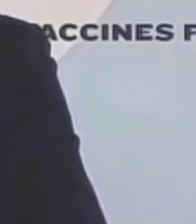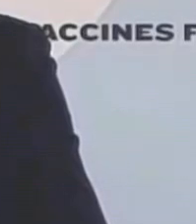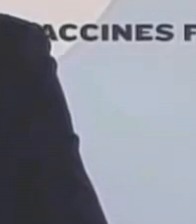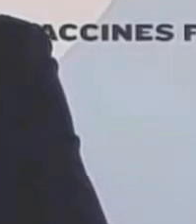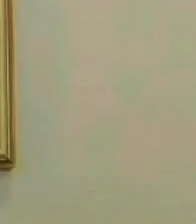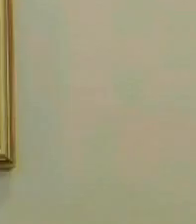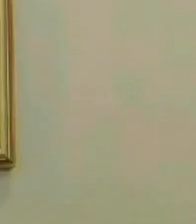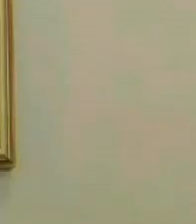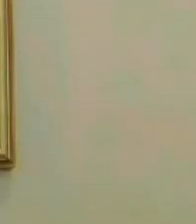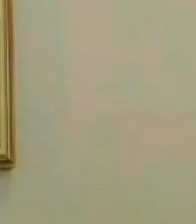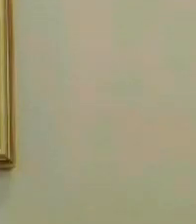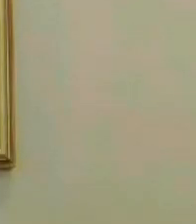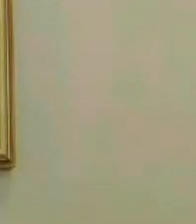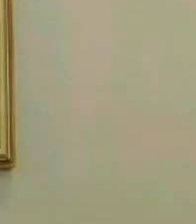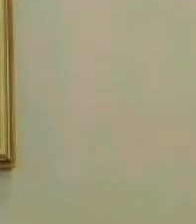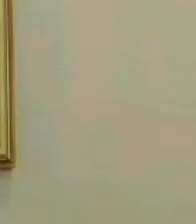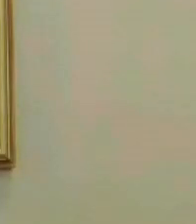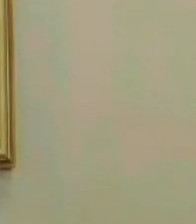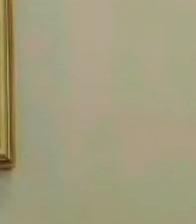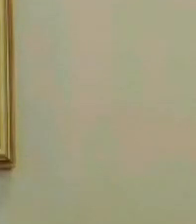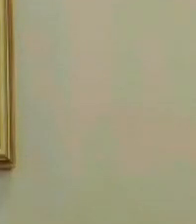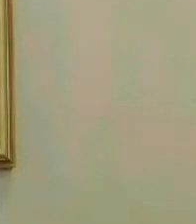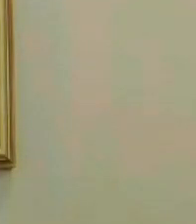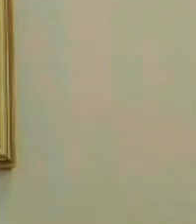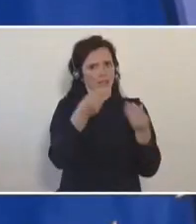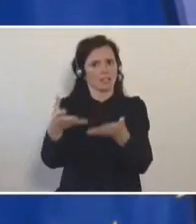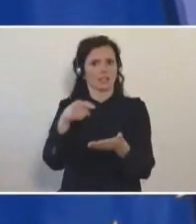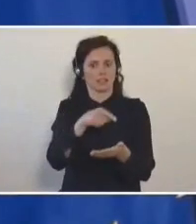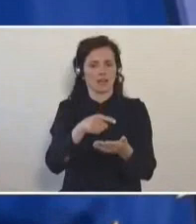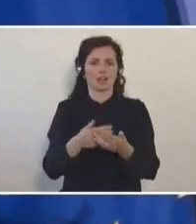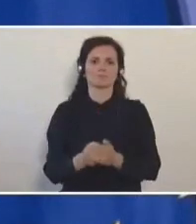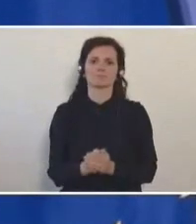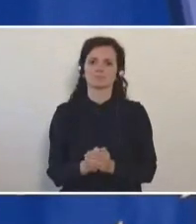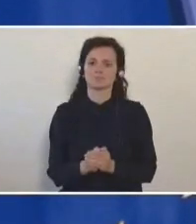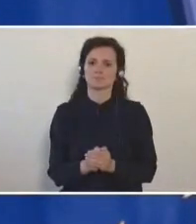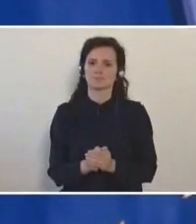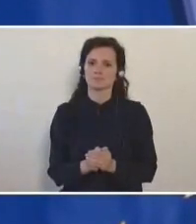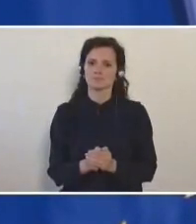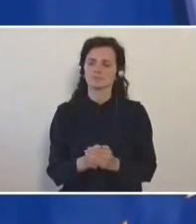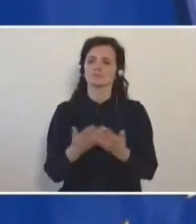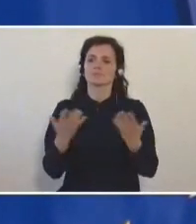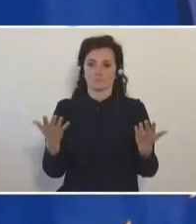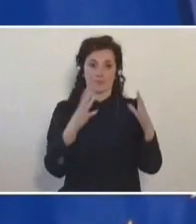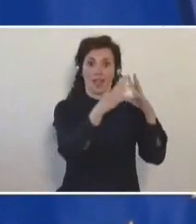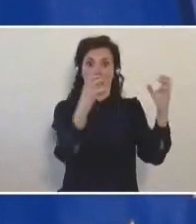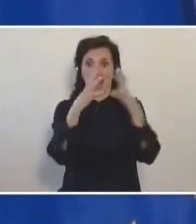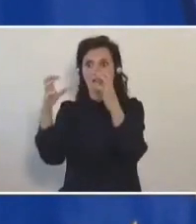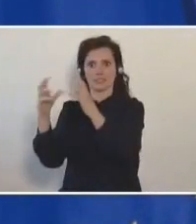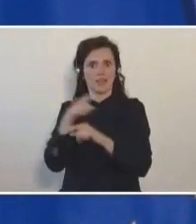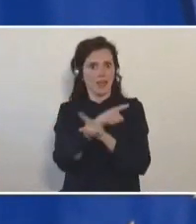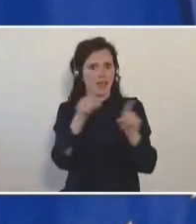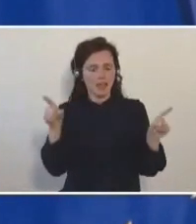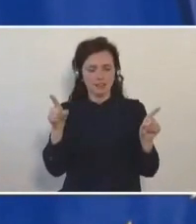vacuna. Italia apoyó la iniciativa si es temporal, así como Francia y la Organización Mundial del Comercio convocará una cumbre